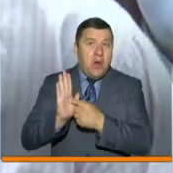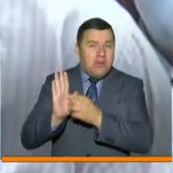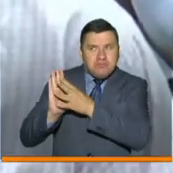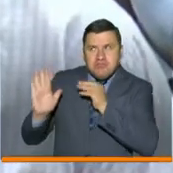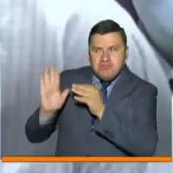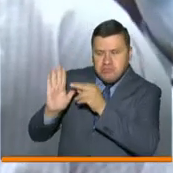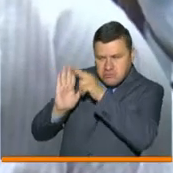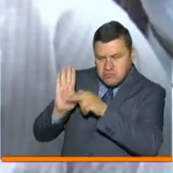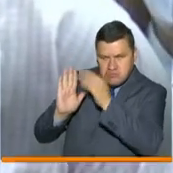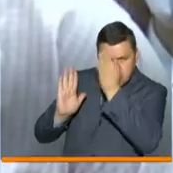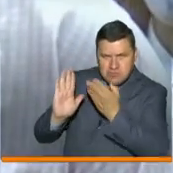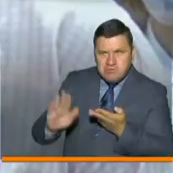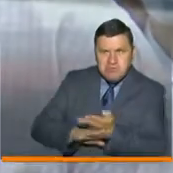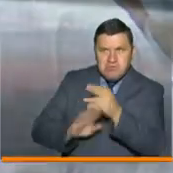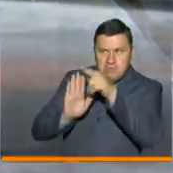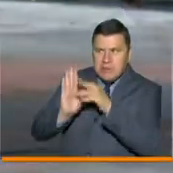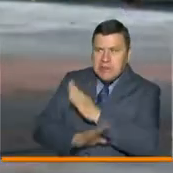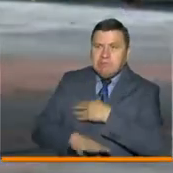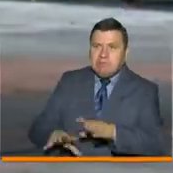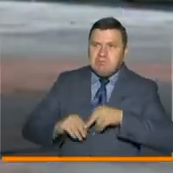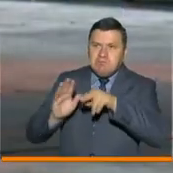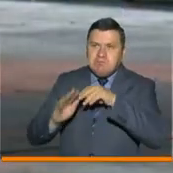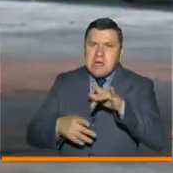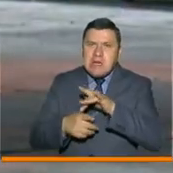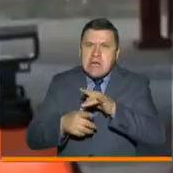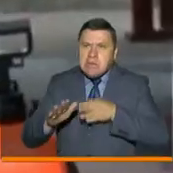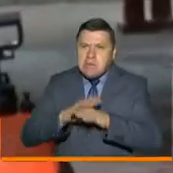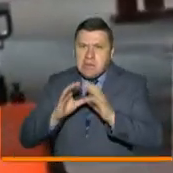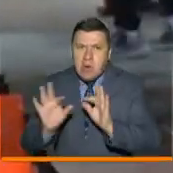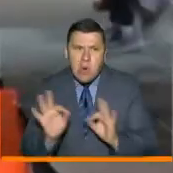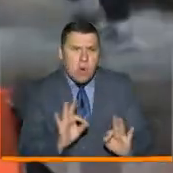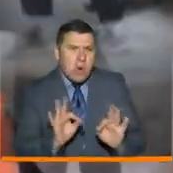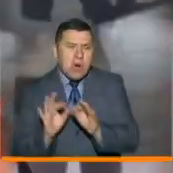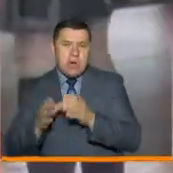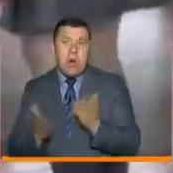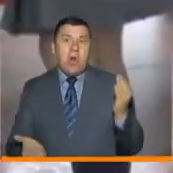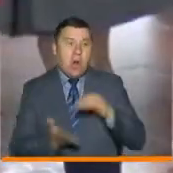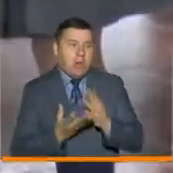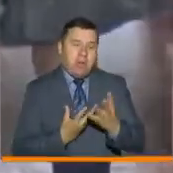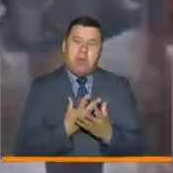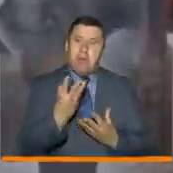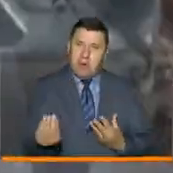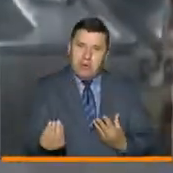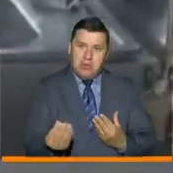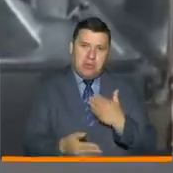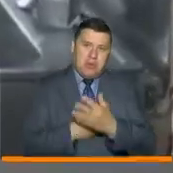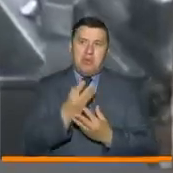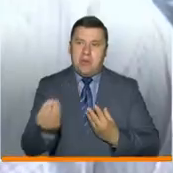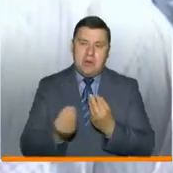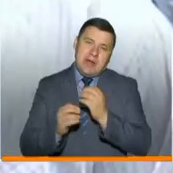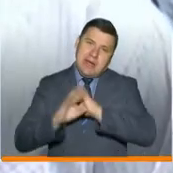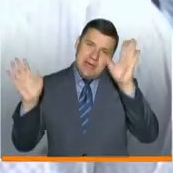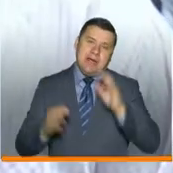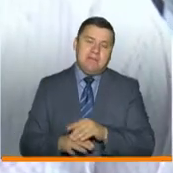manera, cumpliendo estrictamente todos los protocolos de bioseguridad y que ha permitido que los estudiantes regresen de manera gradual, progresiva y segura, por